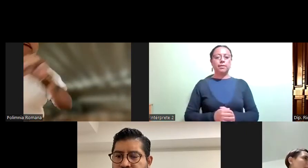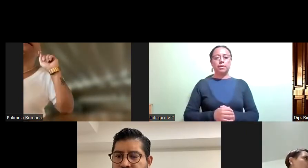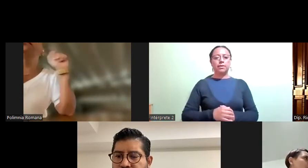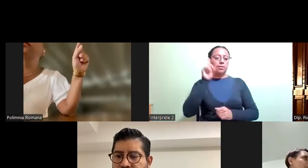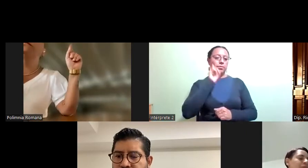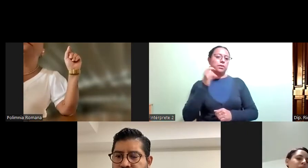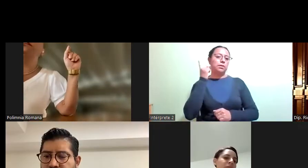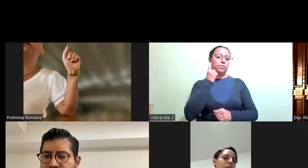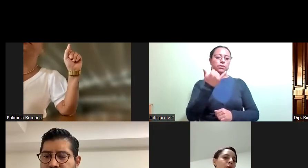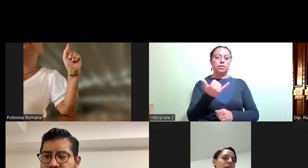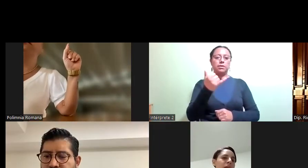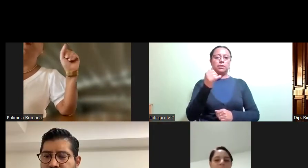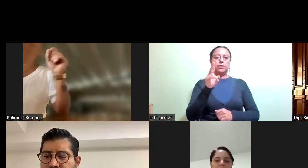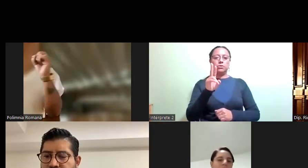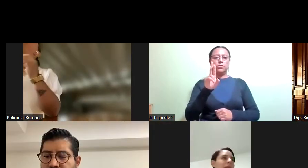Ayala Zúñiga.